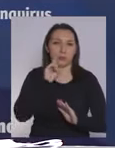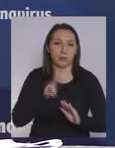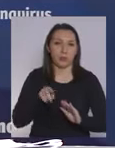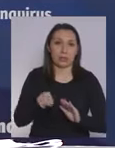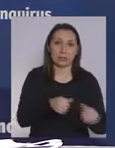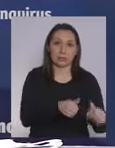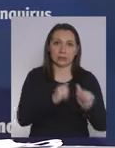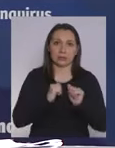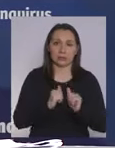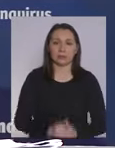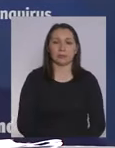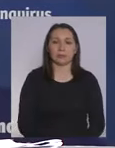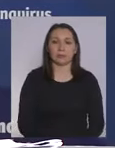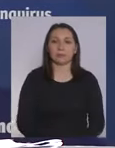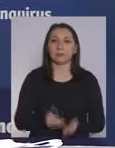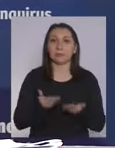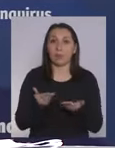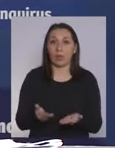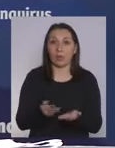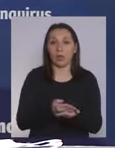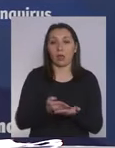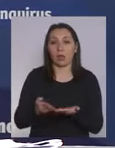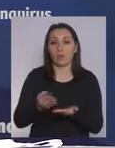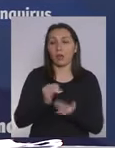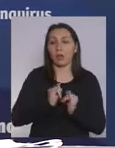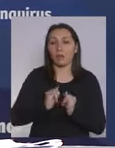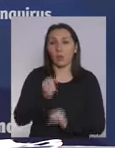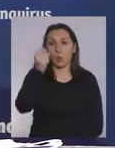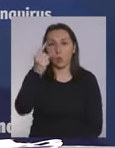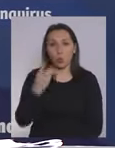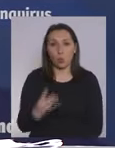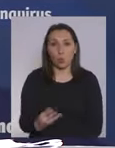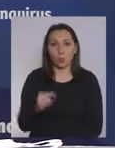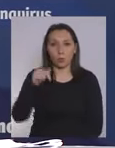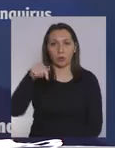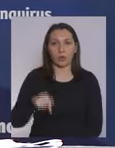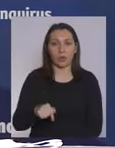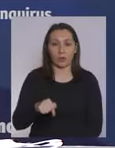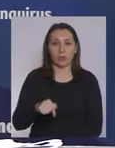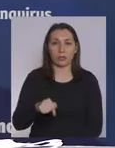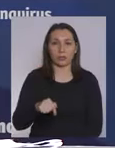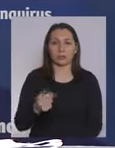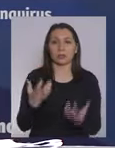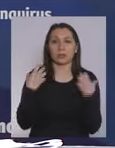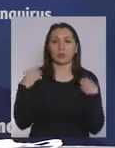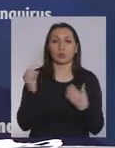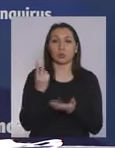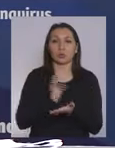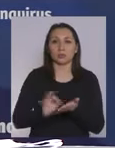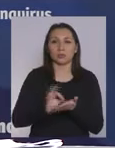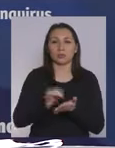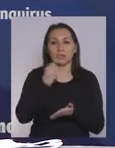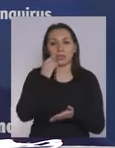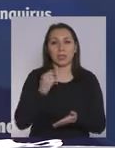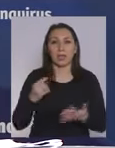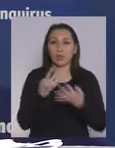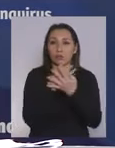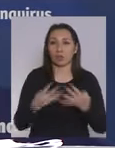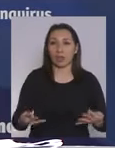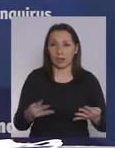desafío a continuación daremos a conocer las cifras de hoy día a cargo del subsecretario de